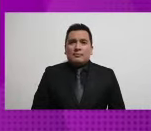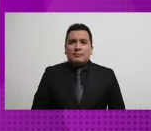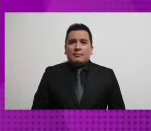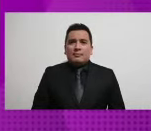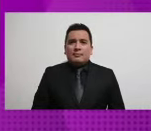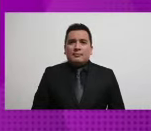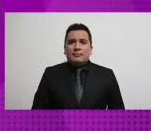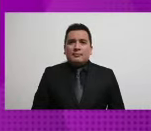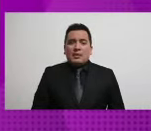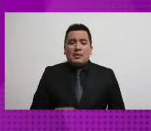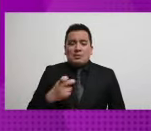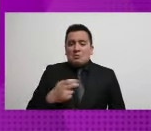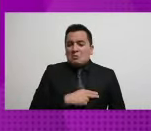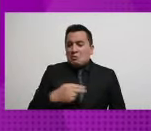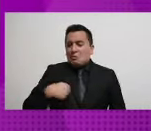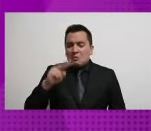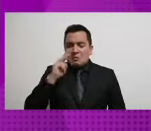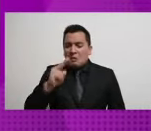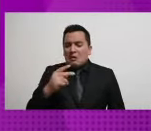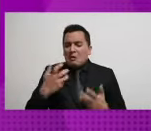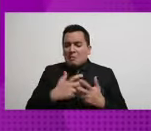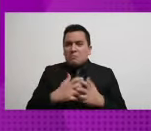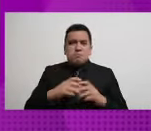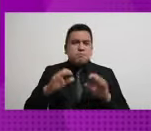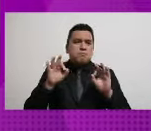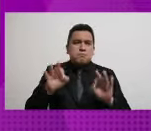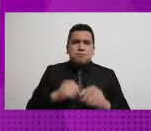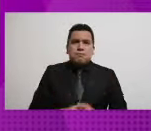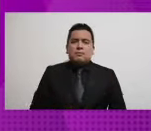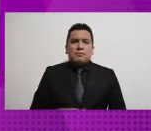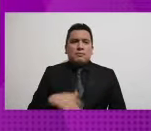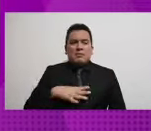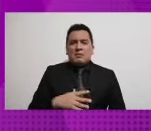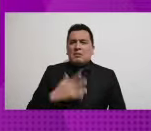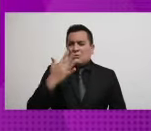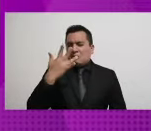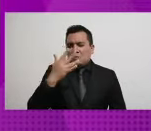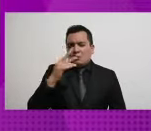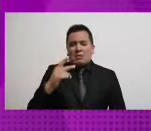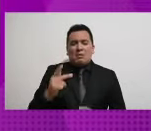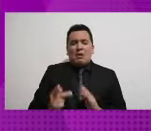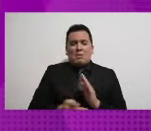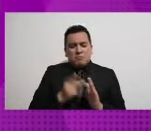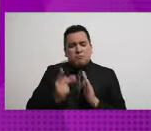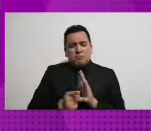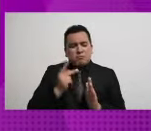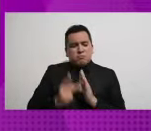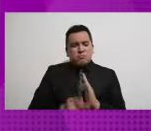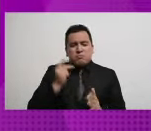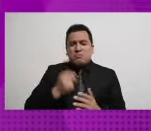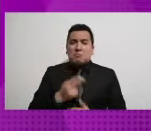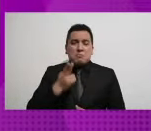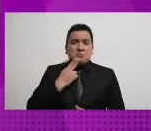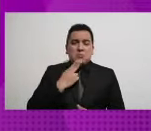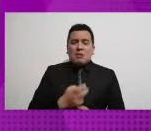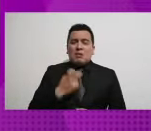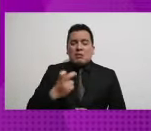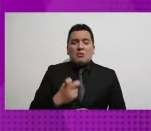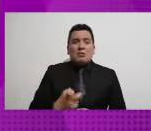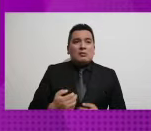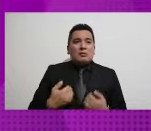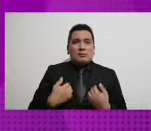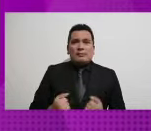Su eficiencia ha sido comprobada con mucho éxito. Se tienen más de 50 procesos electorales,